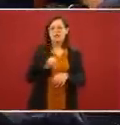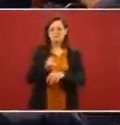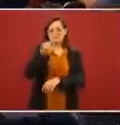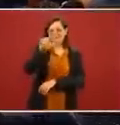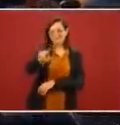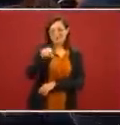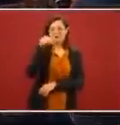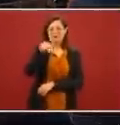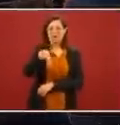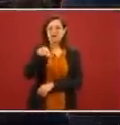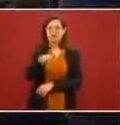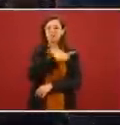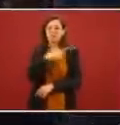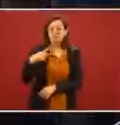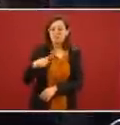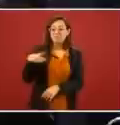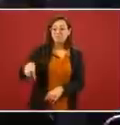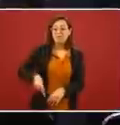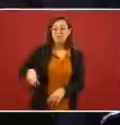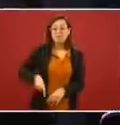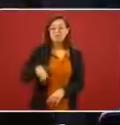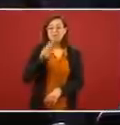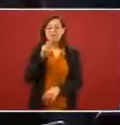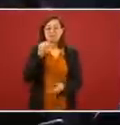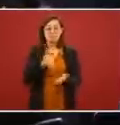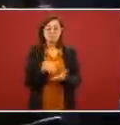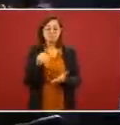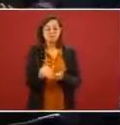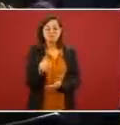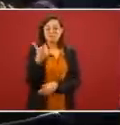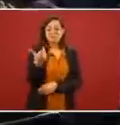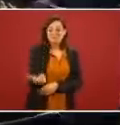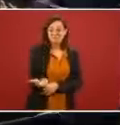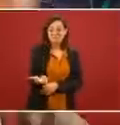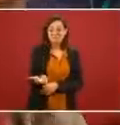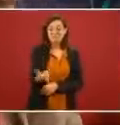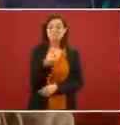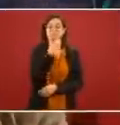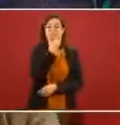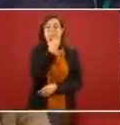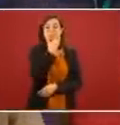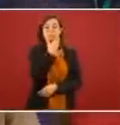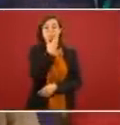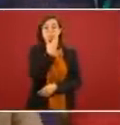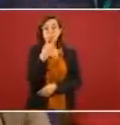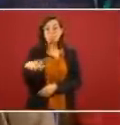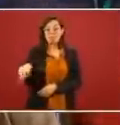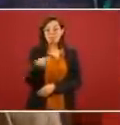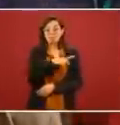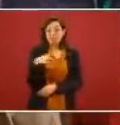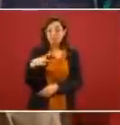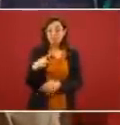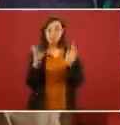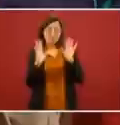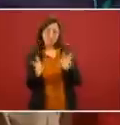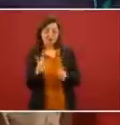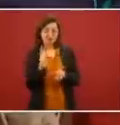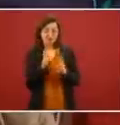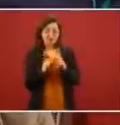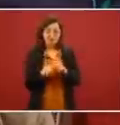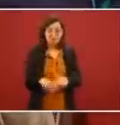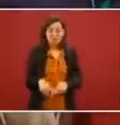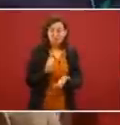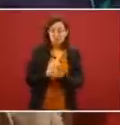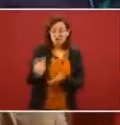mil millones de pesos. Me gustaría saber si ya están pagando este adeudo, cuánto